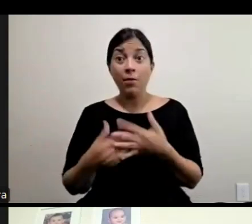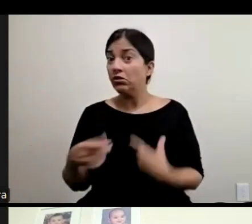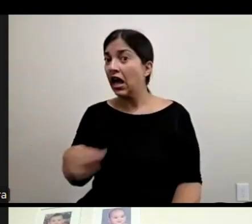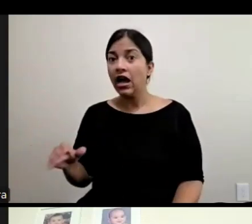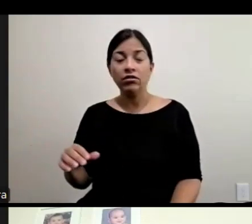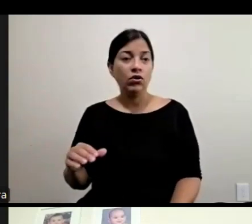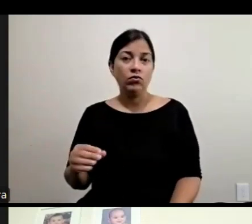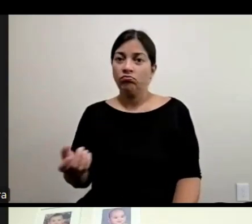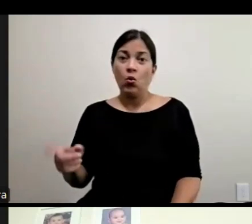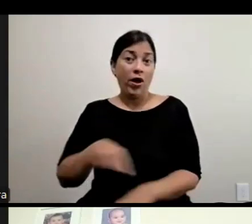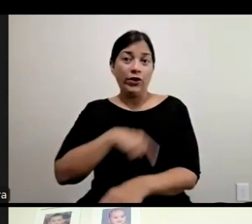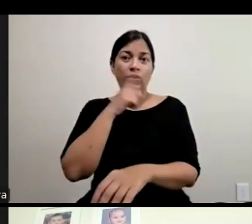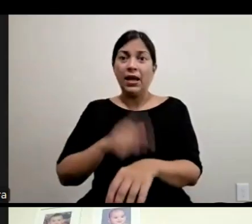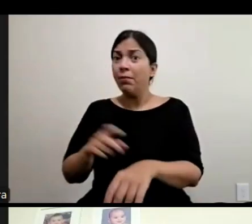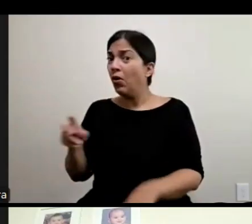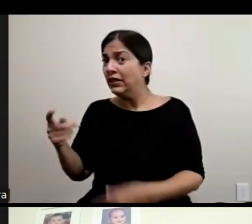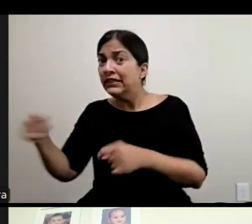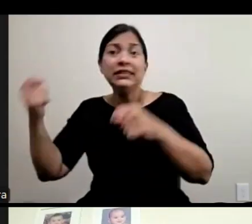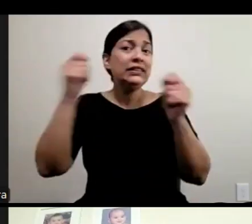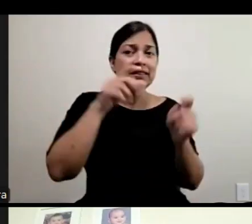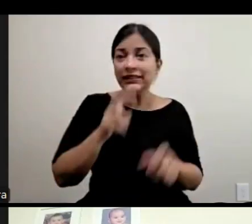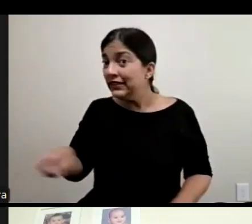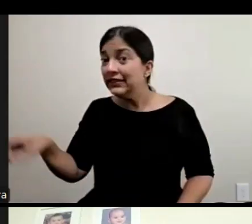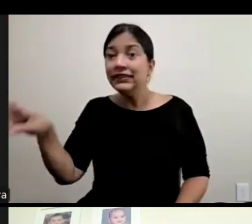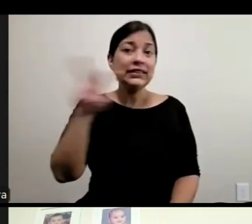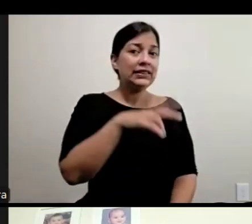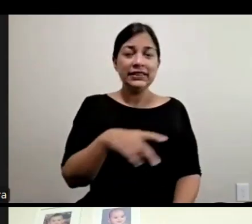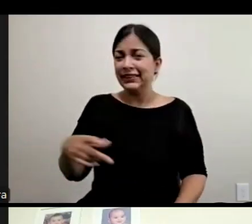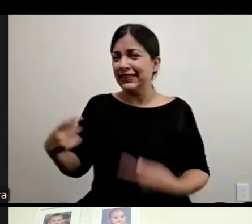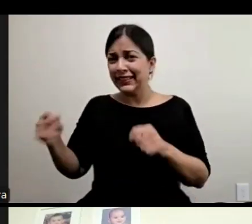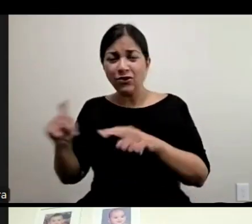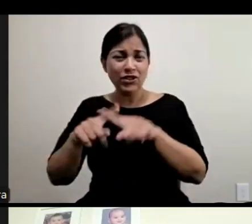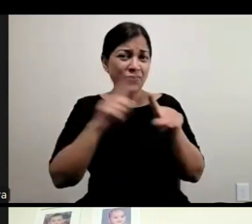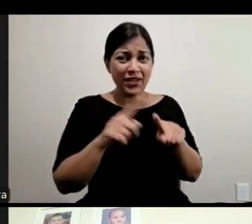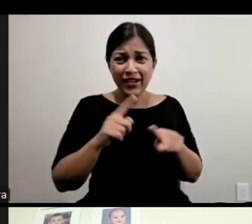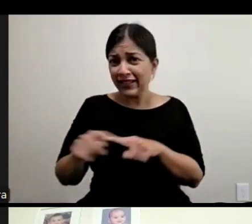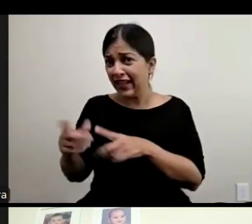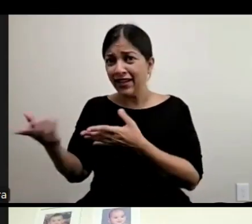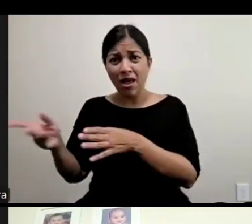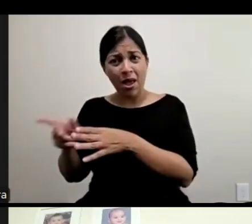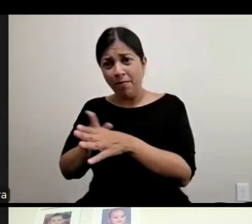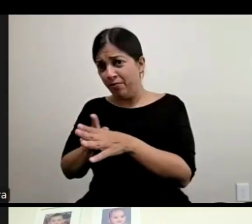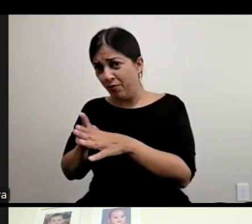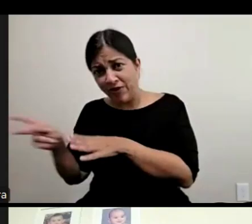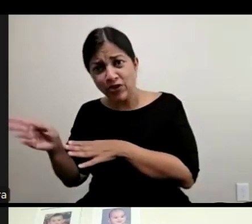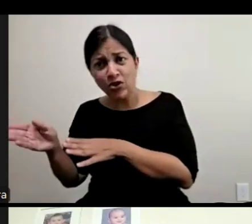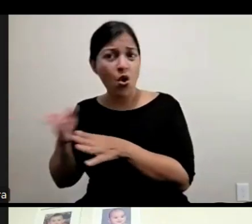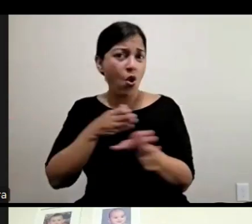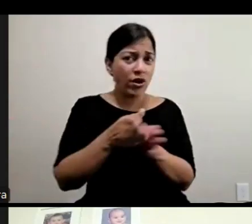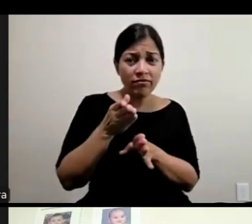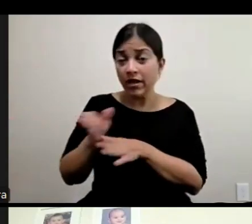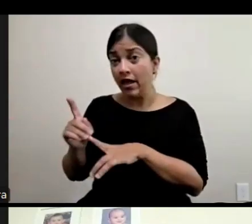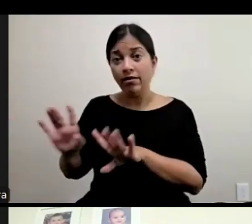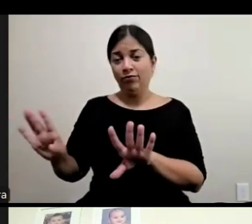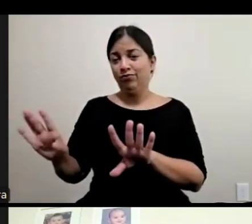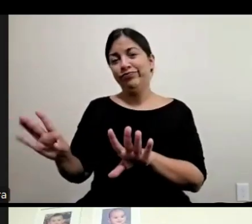encajar en diferentes profesiones o visualizando diferentes caminos que va a tomar su vida. Pero fíjate, tu mamá siempre